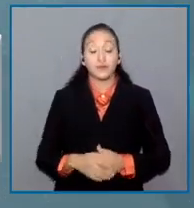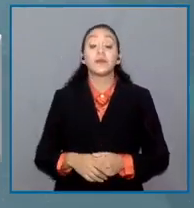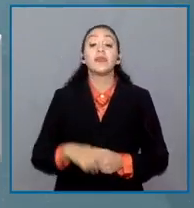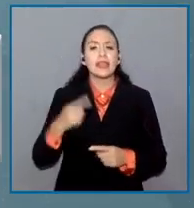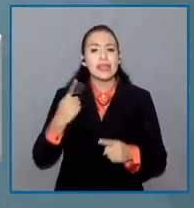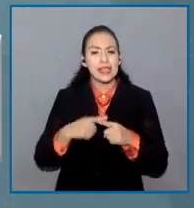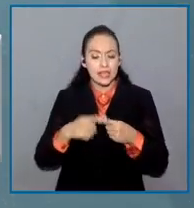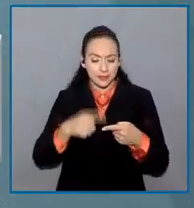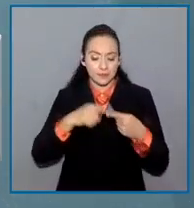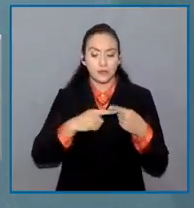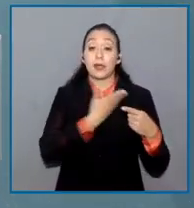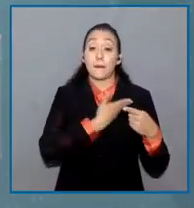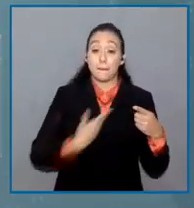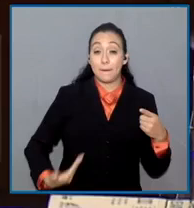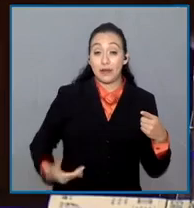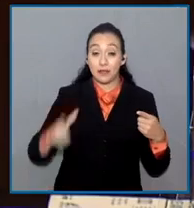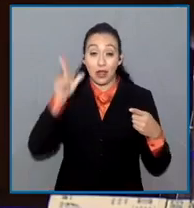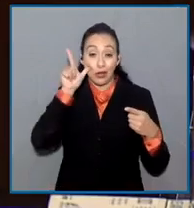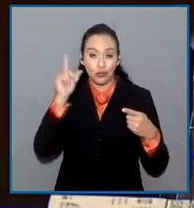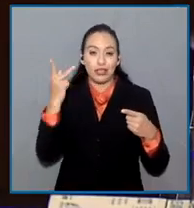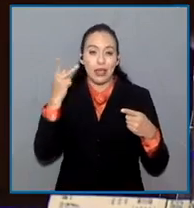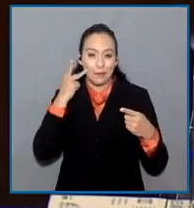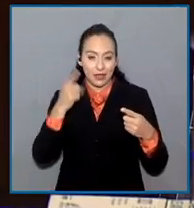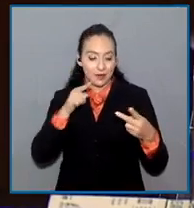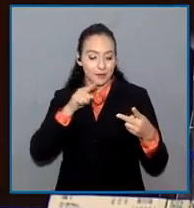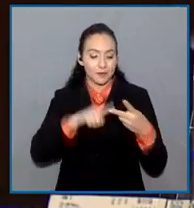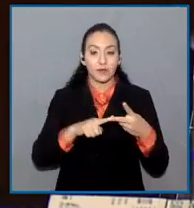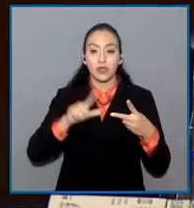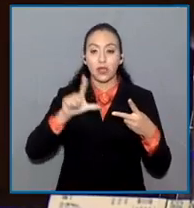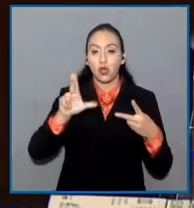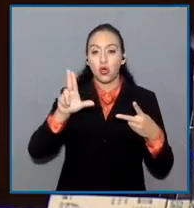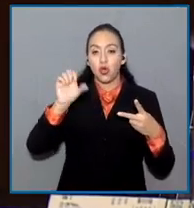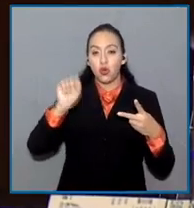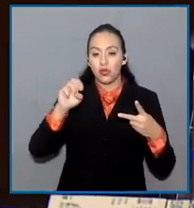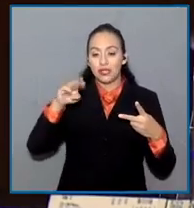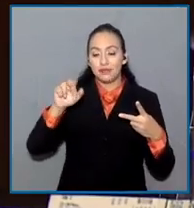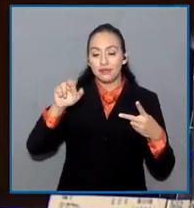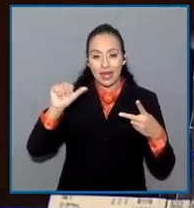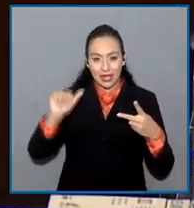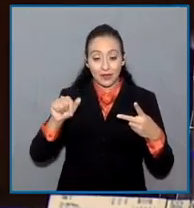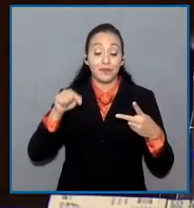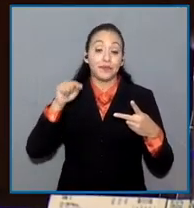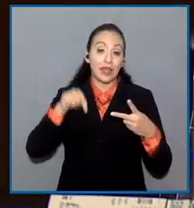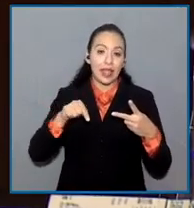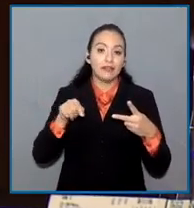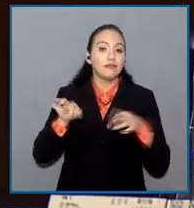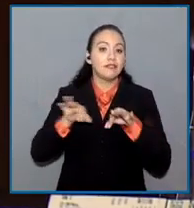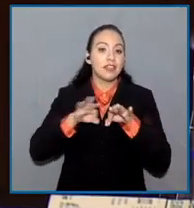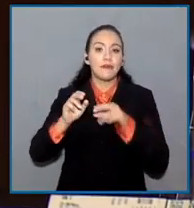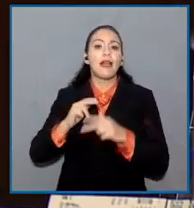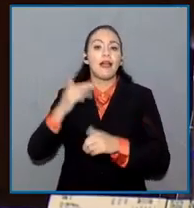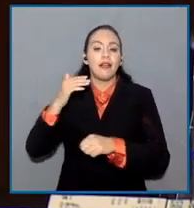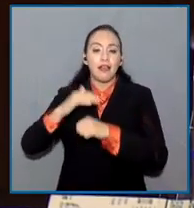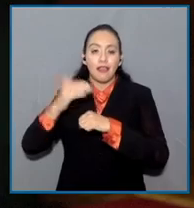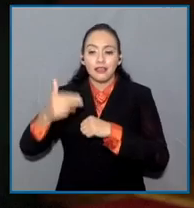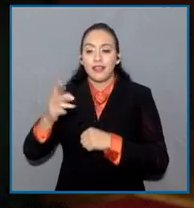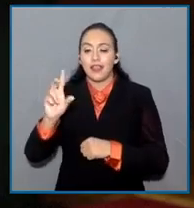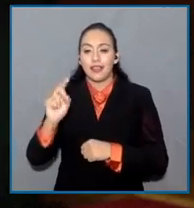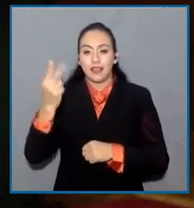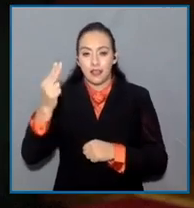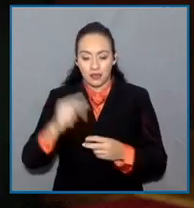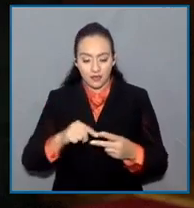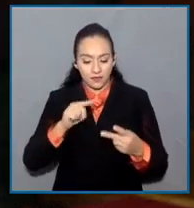Norma Lucía Piña Hernández, Luis María Aguilar Morales, quien concluye su encargo el 30 de noviembre, Jorge Mario Pardo